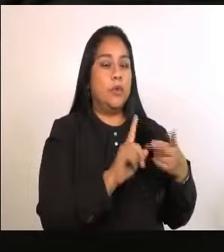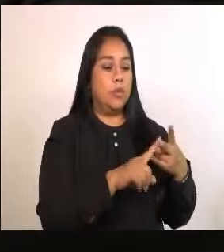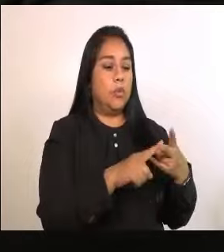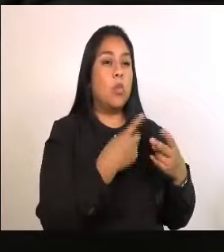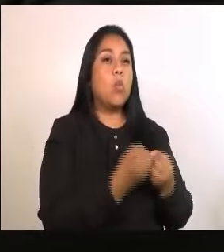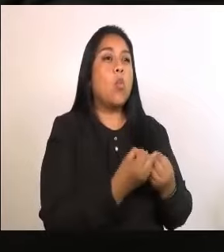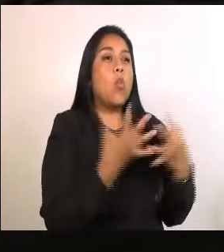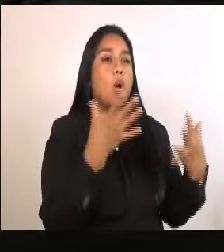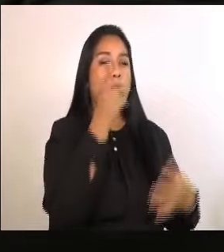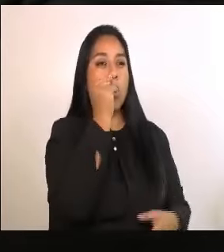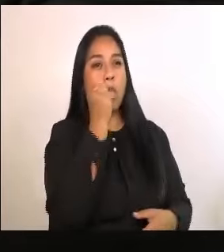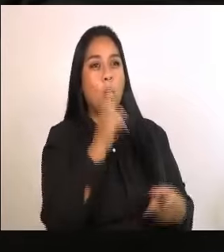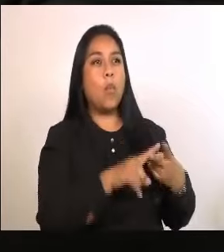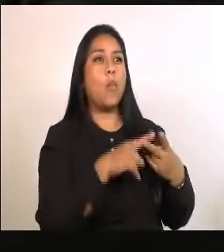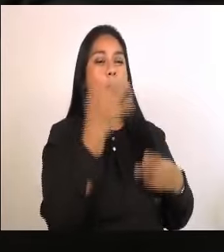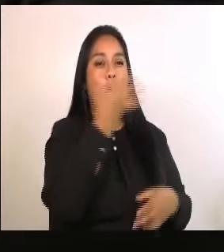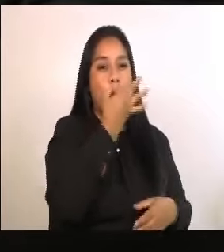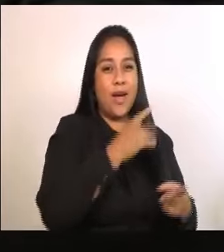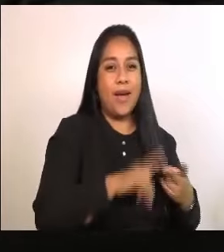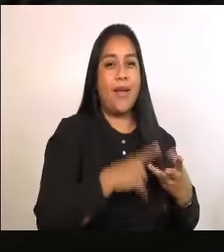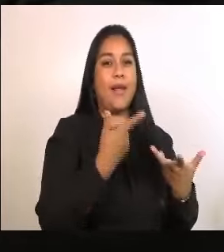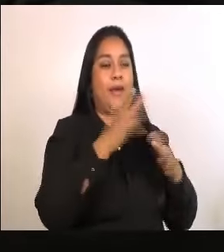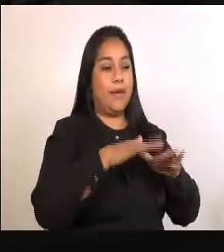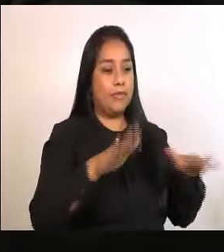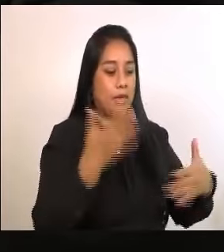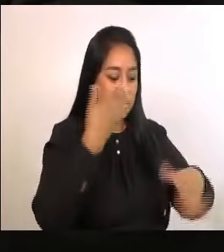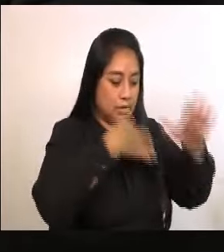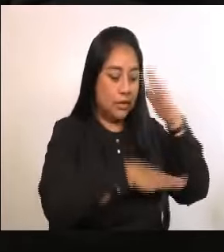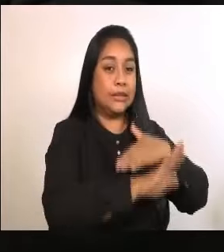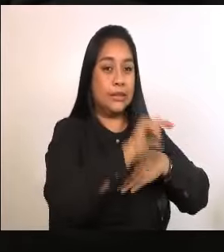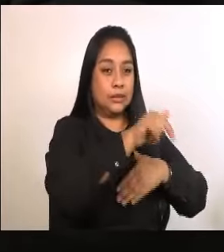¿Cuántos hombres, mujeres y niños están ingresando?